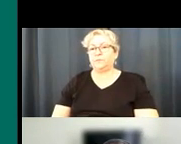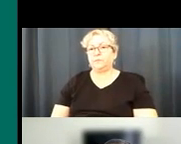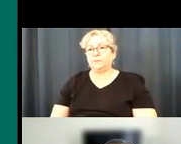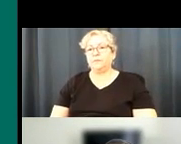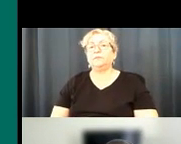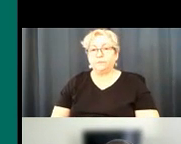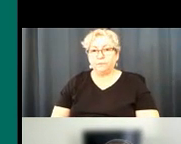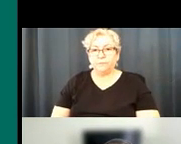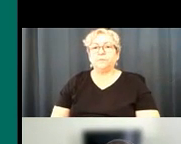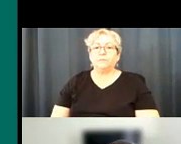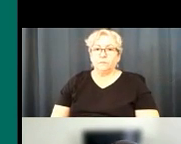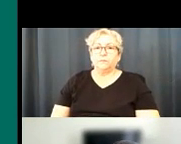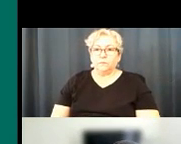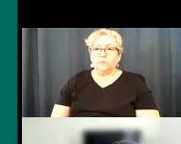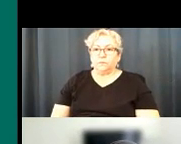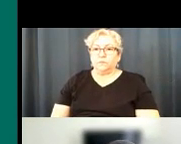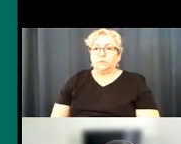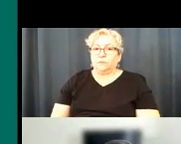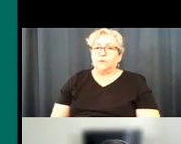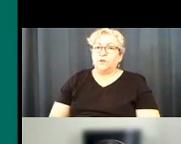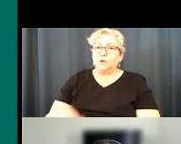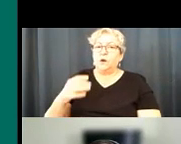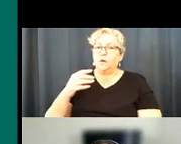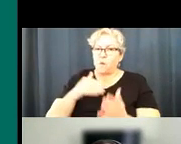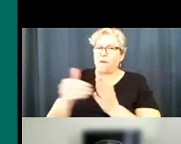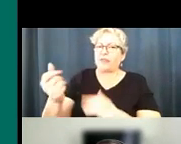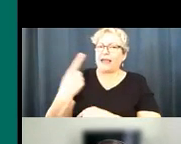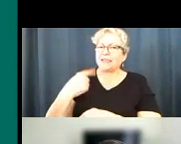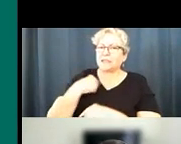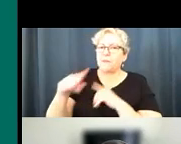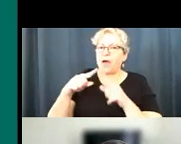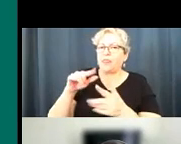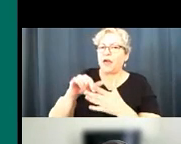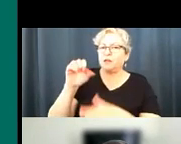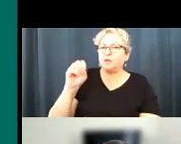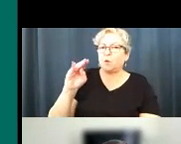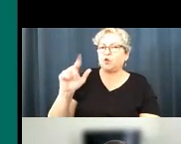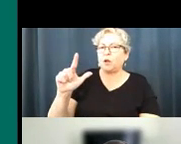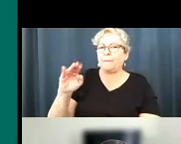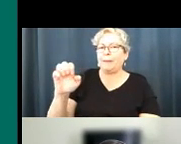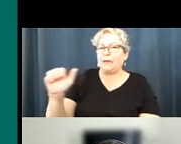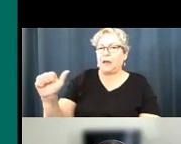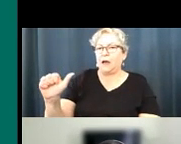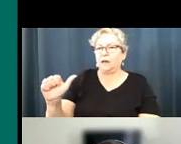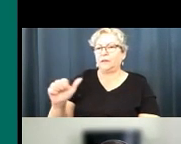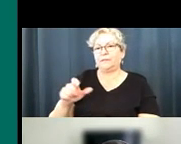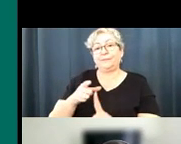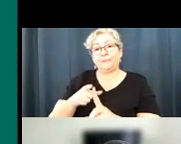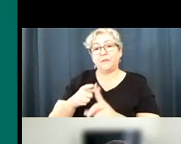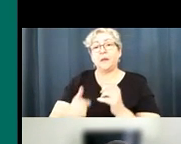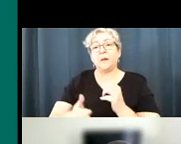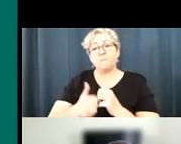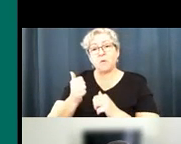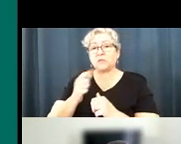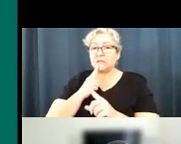Yeah. So we get social media questions. Nosotros tenemos nos hacen muchas preguntas de social media. Y